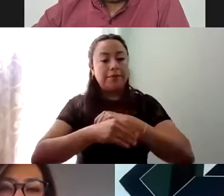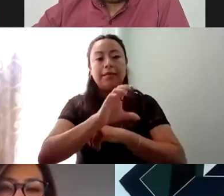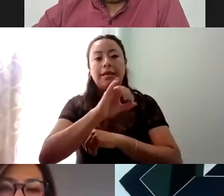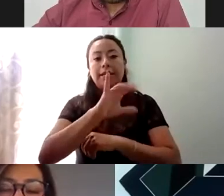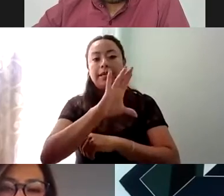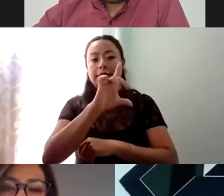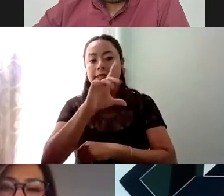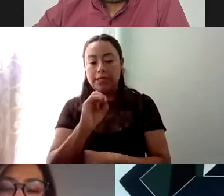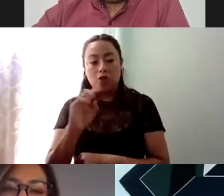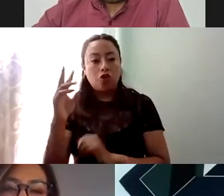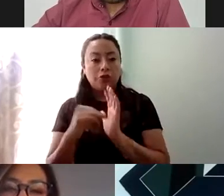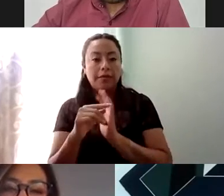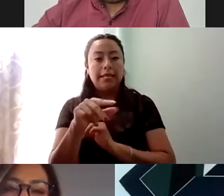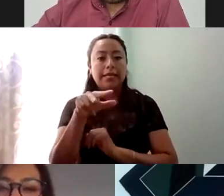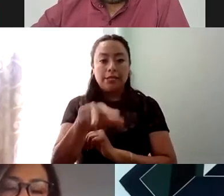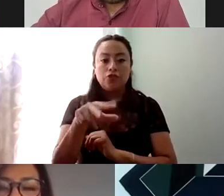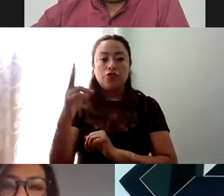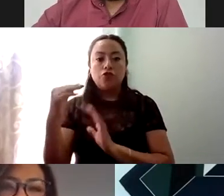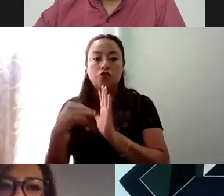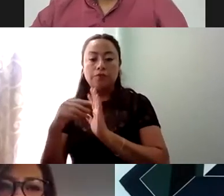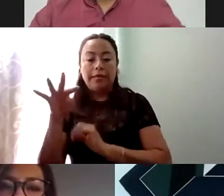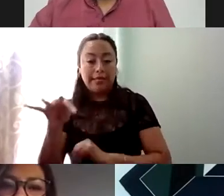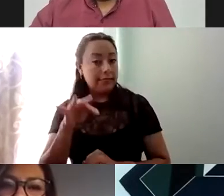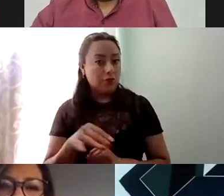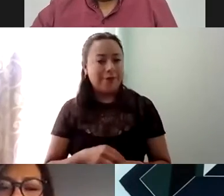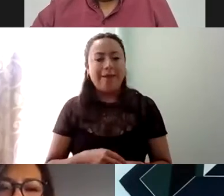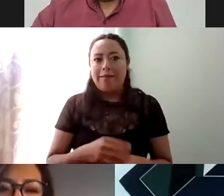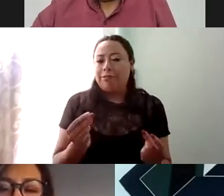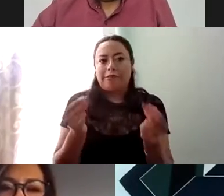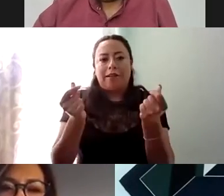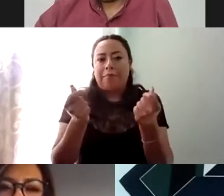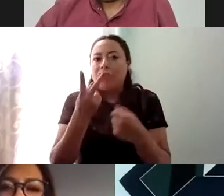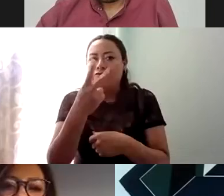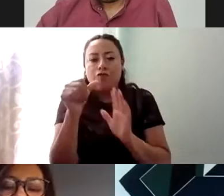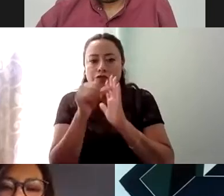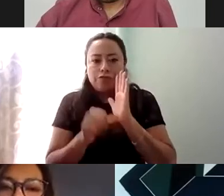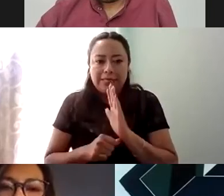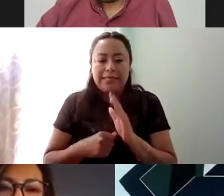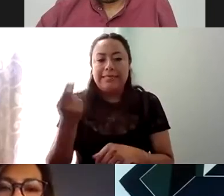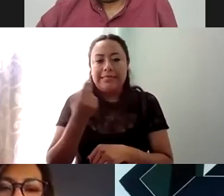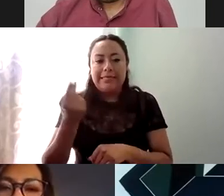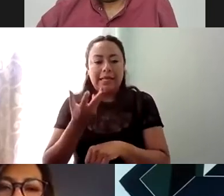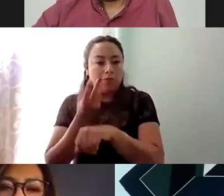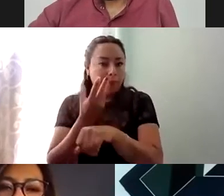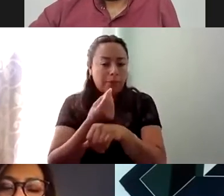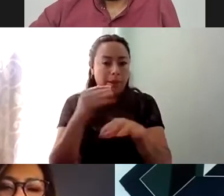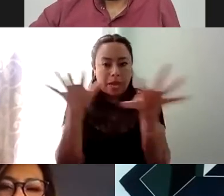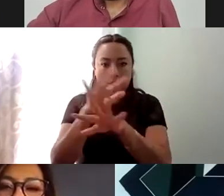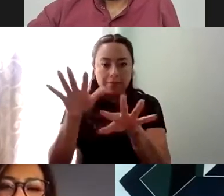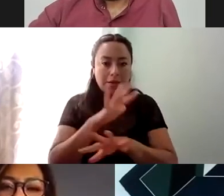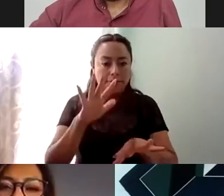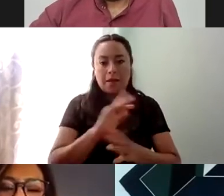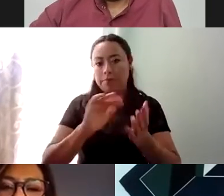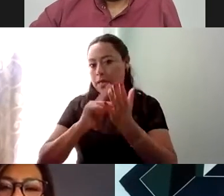2018-2019. Entonces, en un par de meses tuvieron que hacer modificaciones a todas las líneas de acción, a los planes de estudio